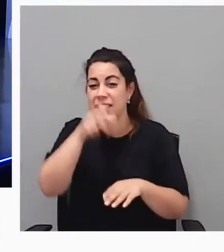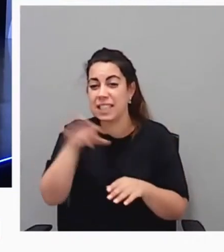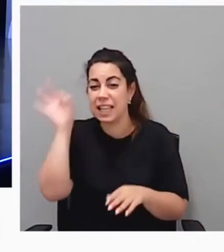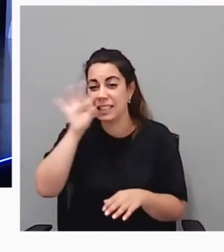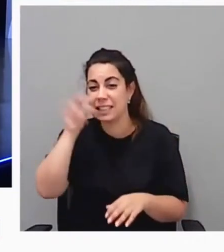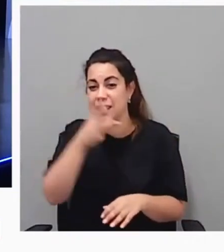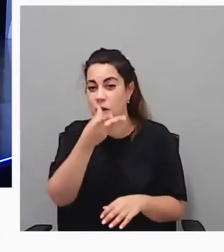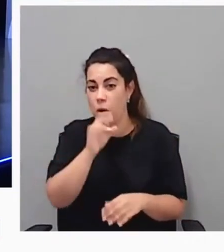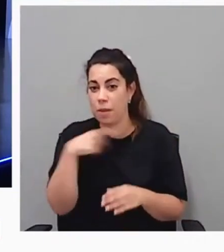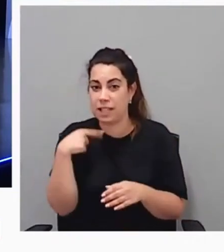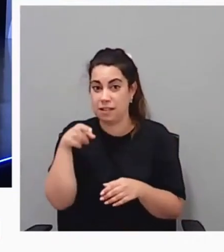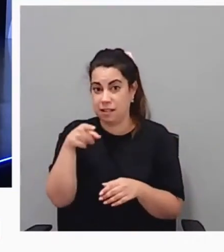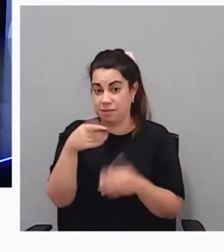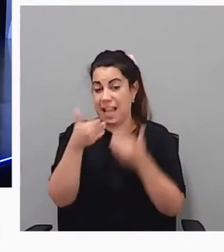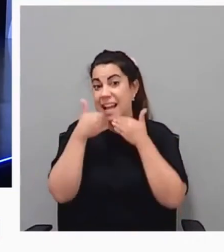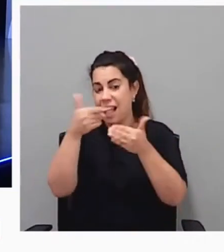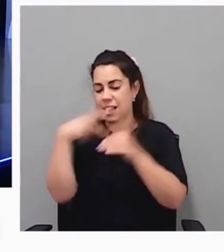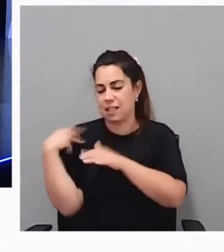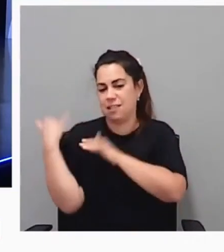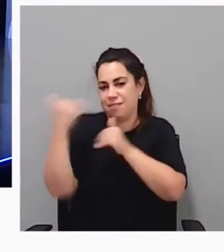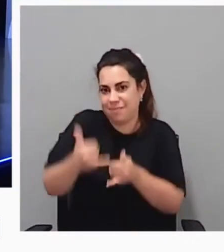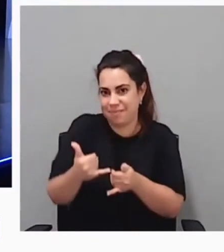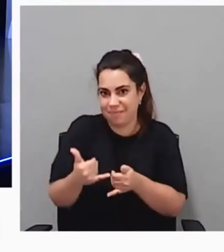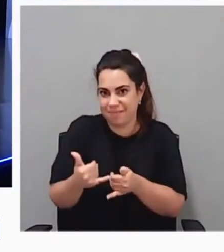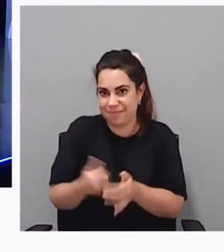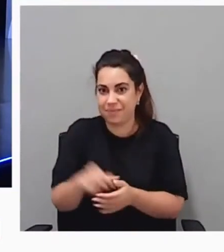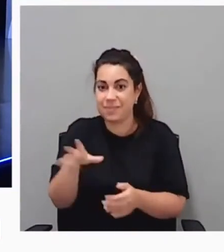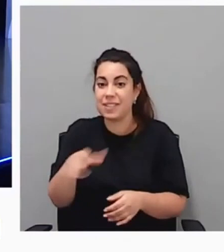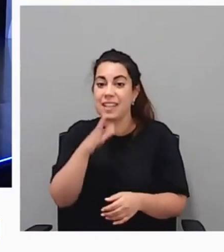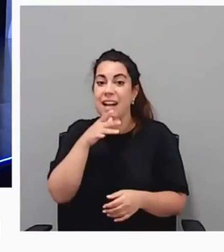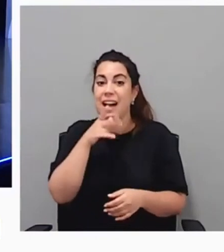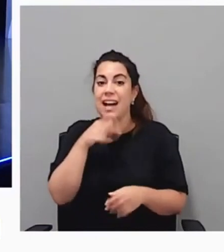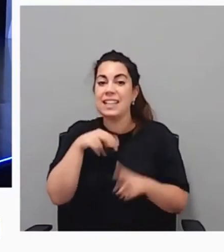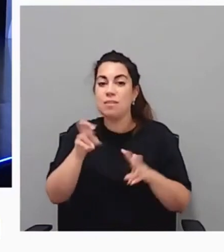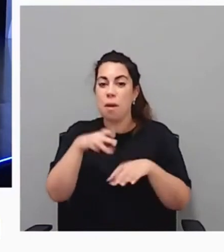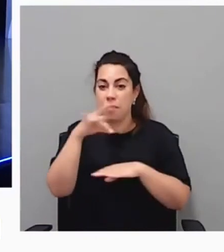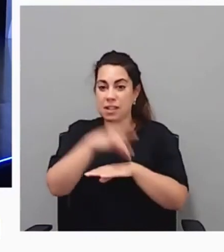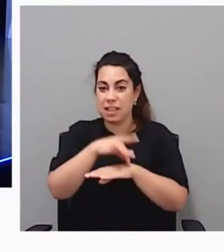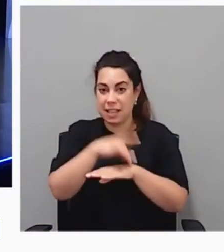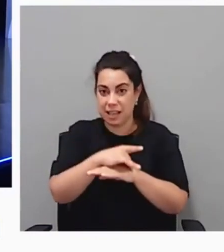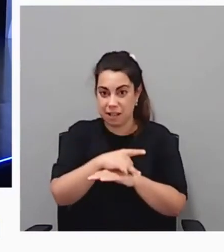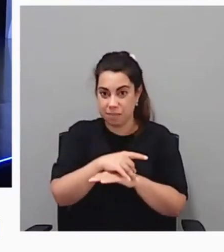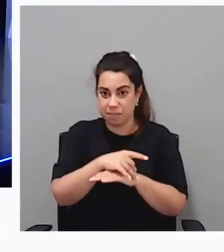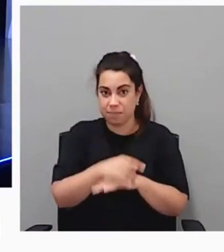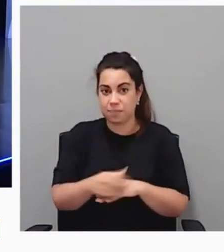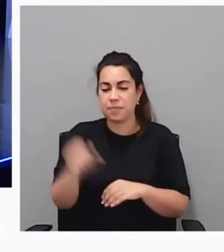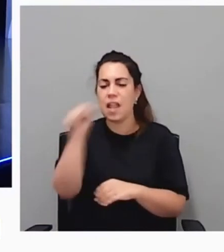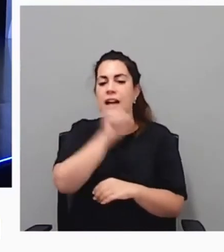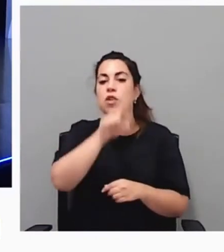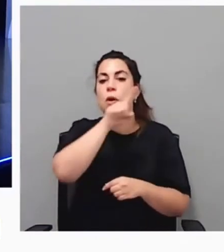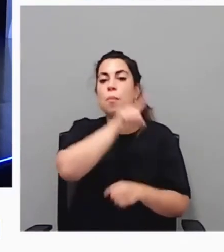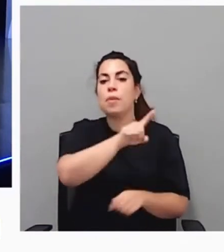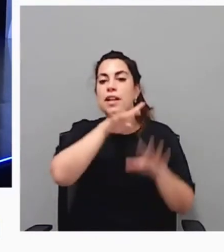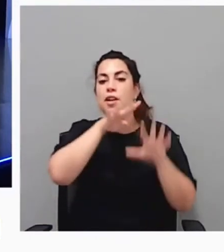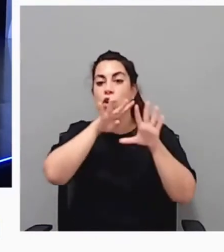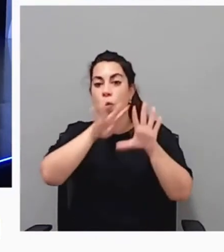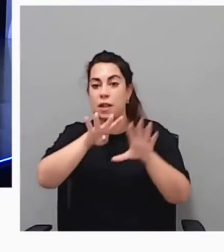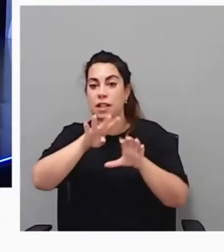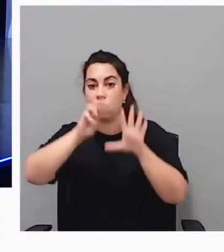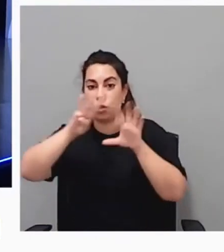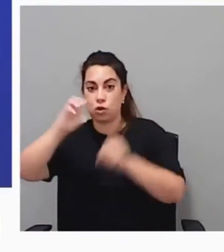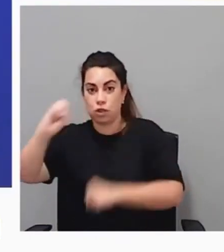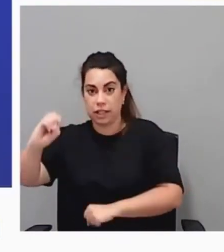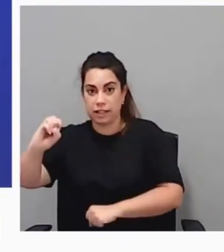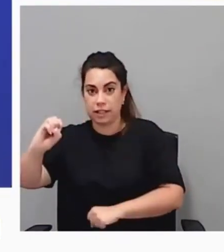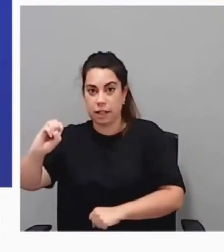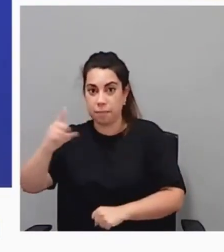donde estamos ahora. Pero yo voy a hablar de medicina. En 1980, en esta slide, aquí